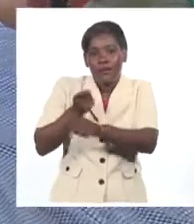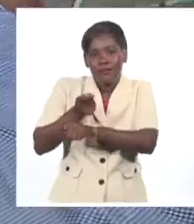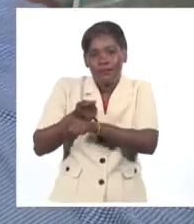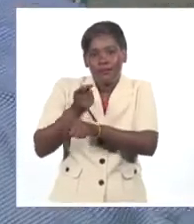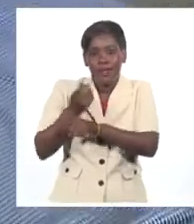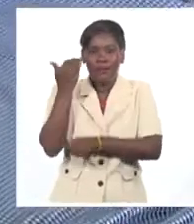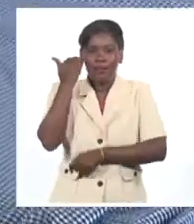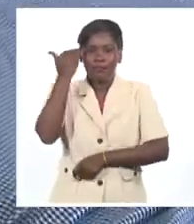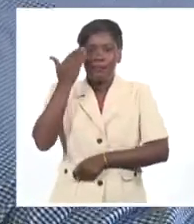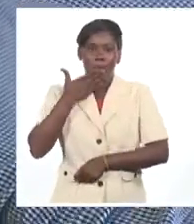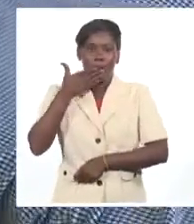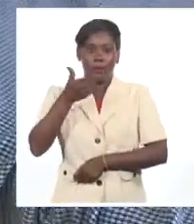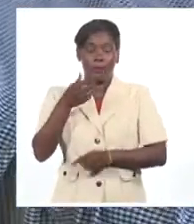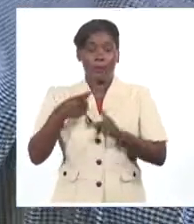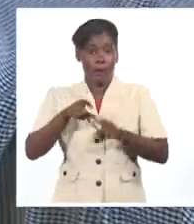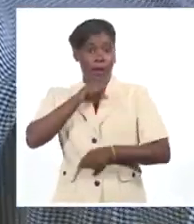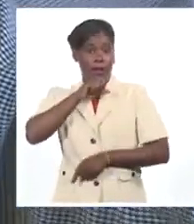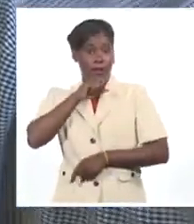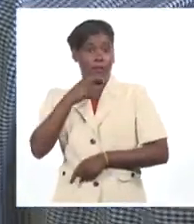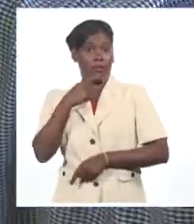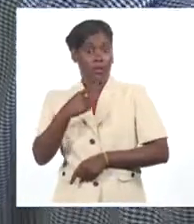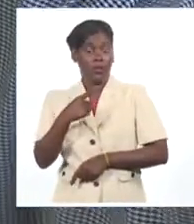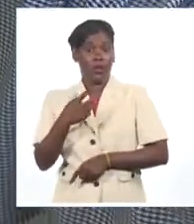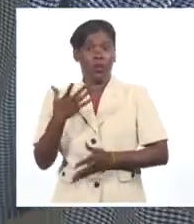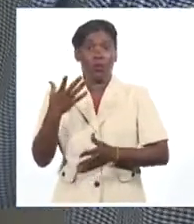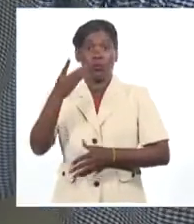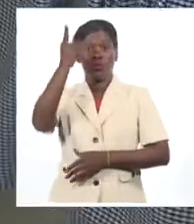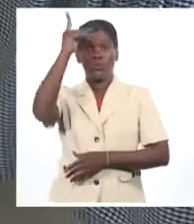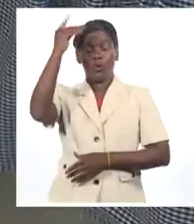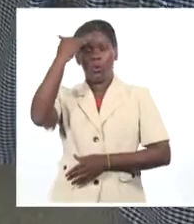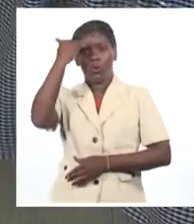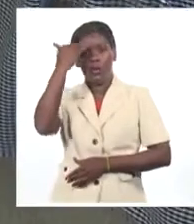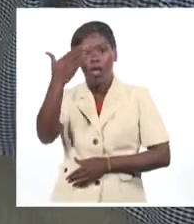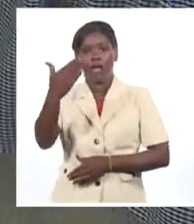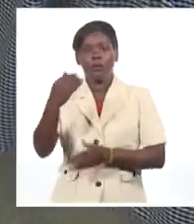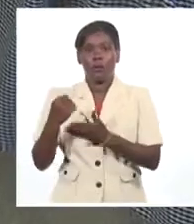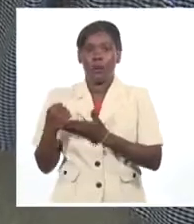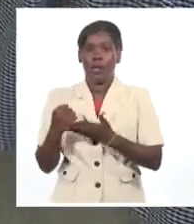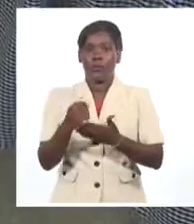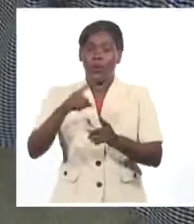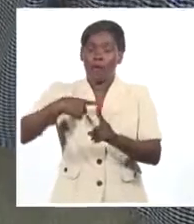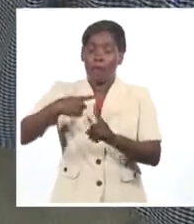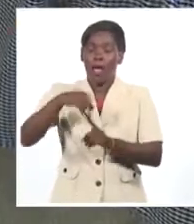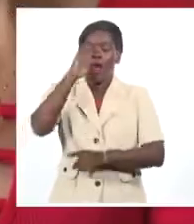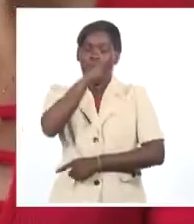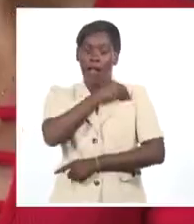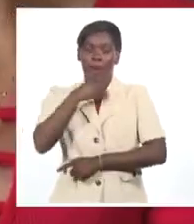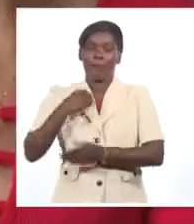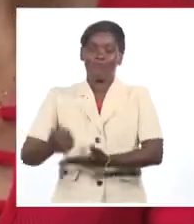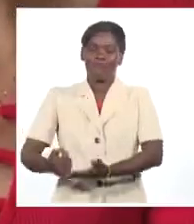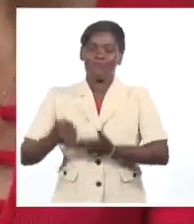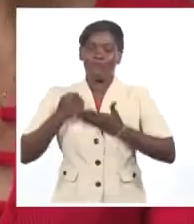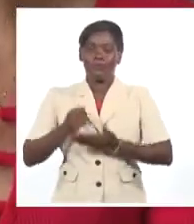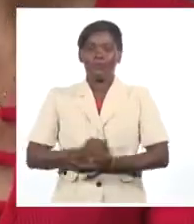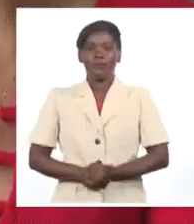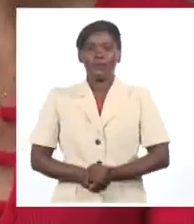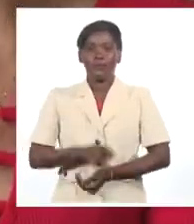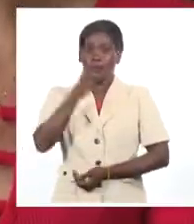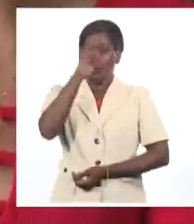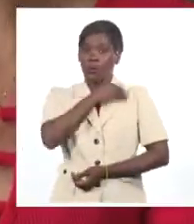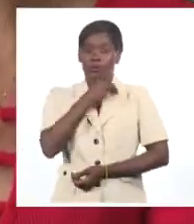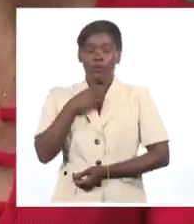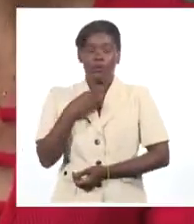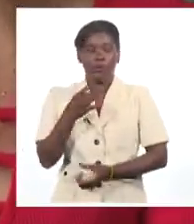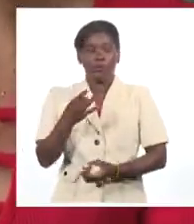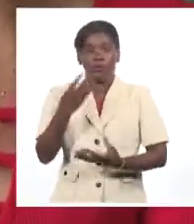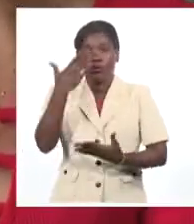su madre, el niño es fruto de un milagro, pero su vida ha estado rodeada de bondad. Bueno, a los médicos les tengo que